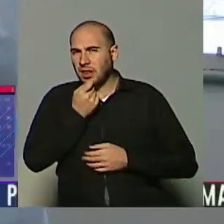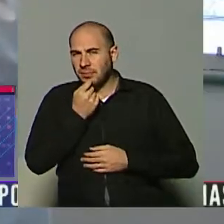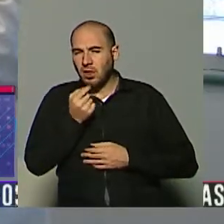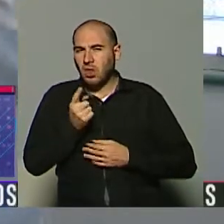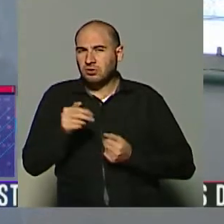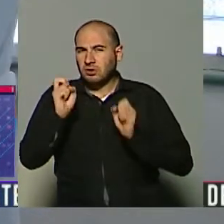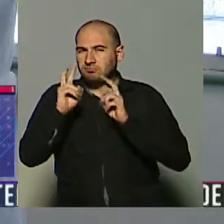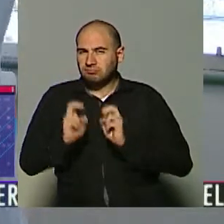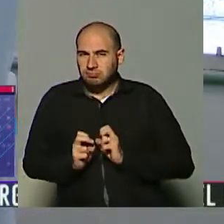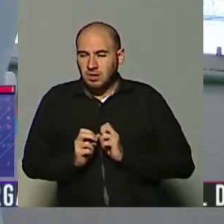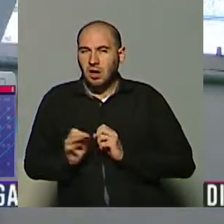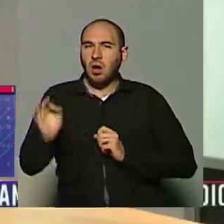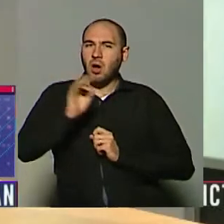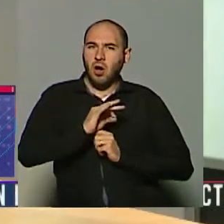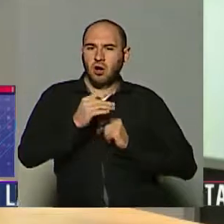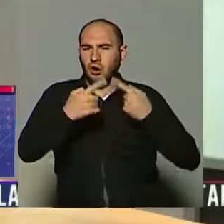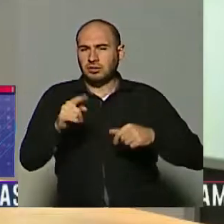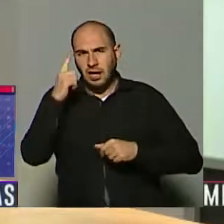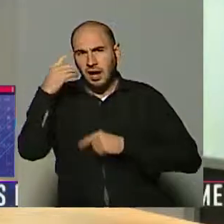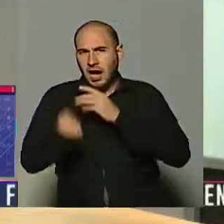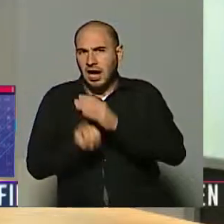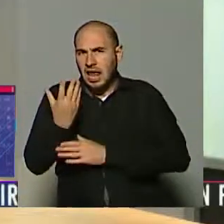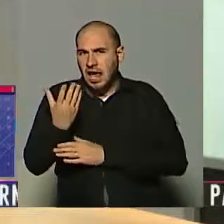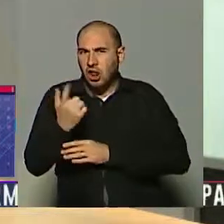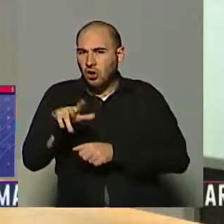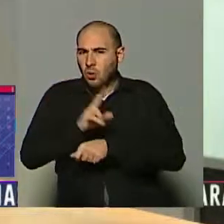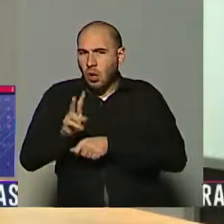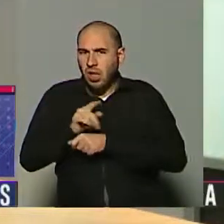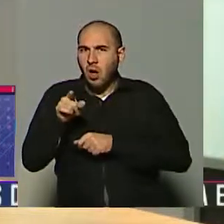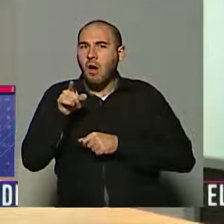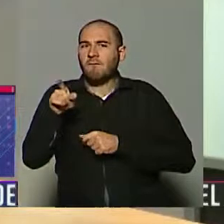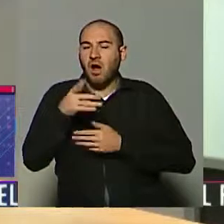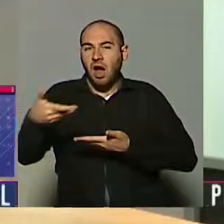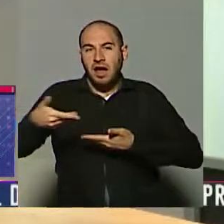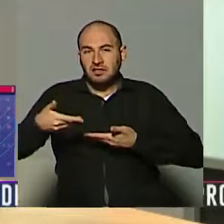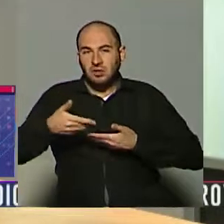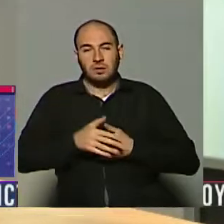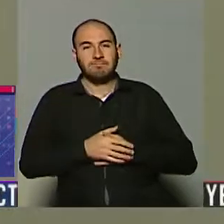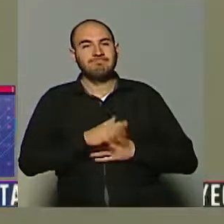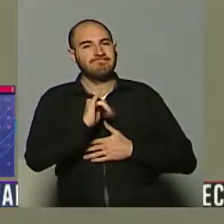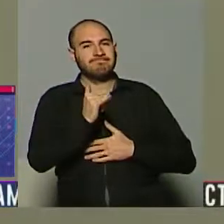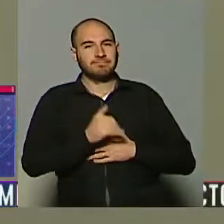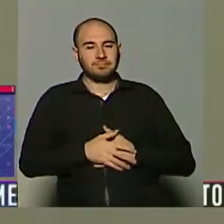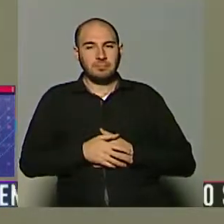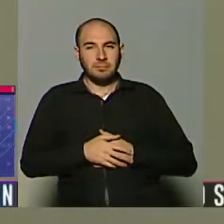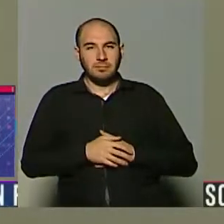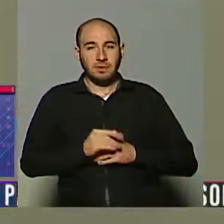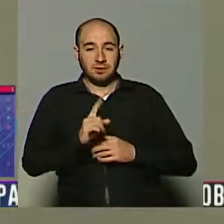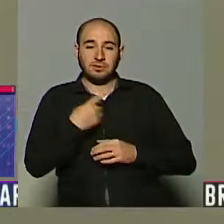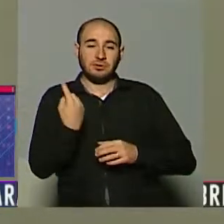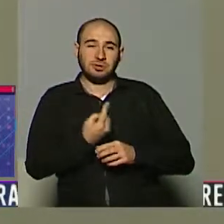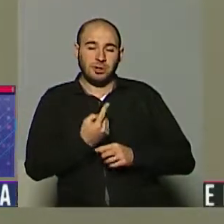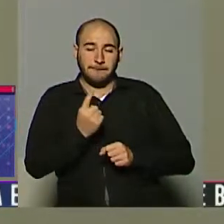estamos haciendo una investigación o estamos creando un producto, lo podemos proteger y ustedes nos dan el asesoramiento. Claro, nosotros en